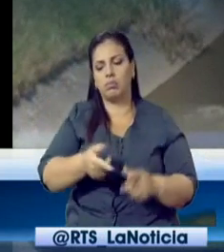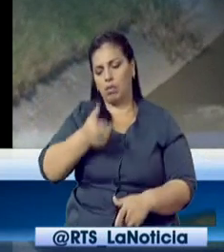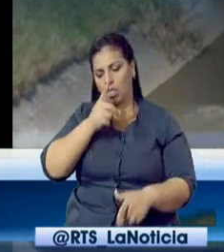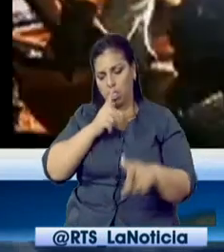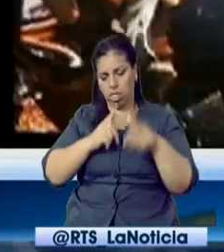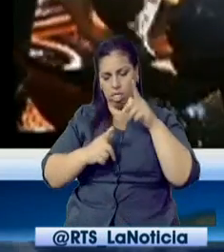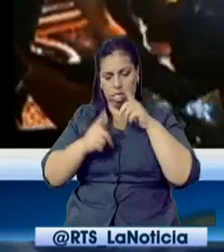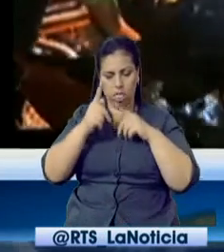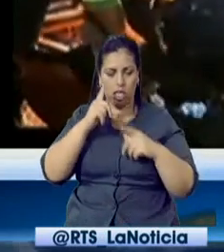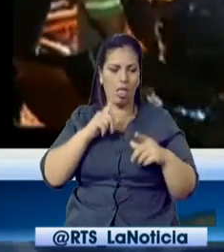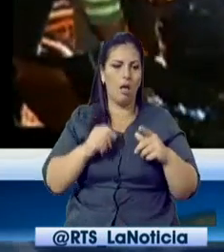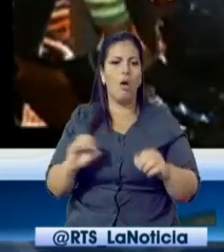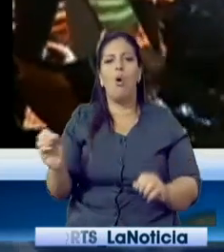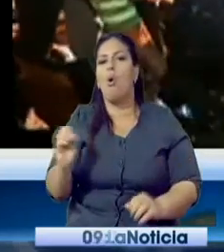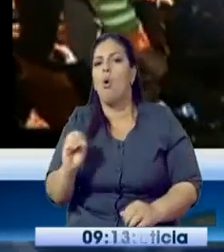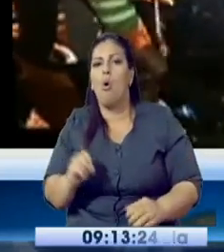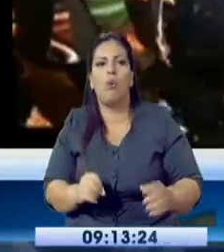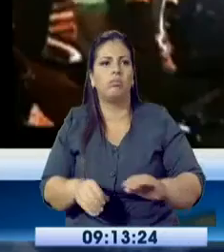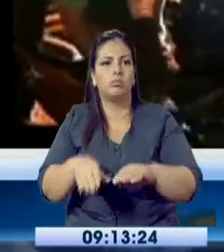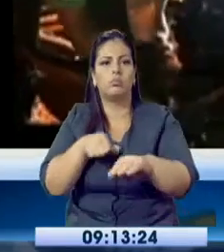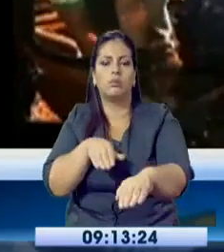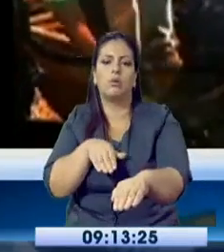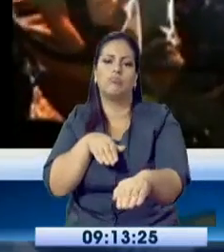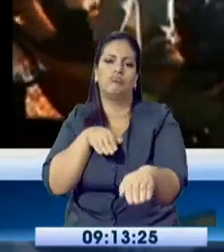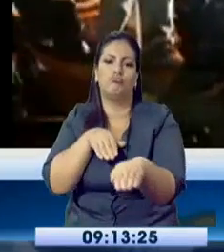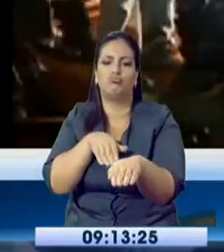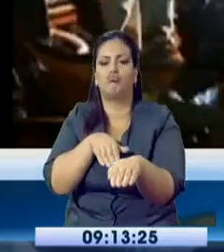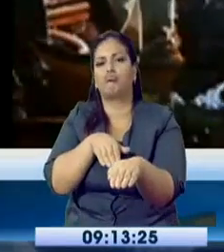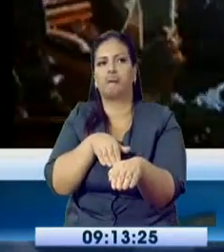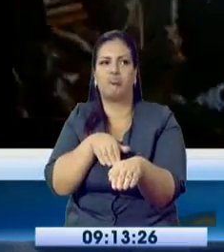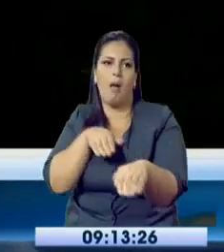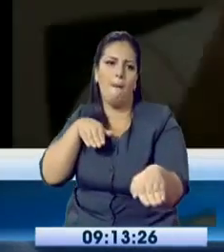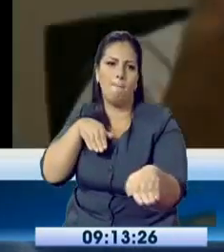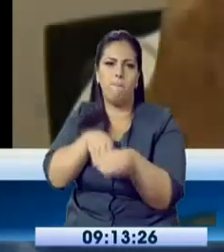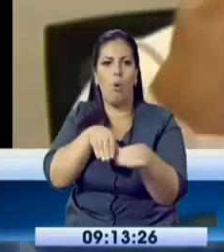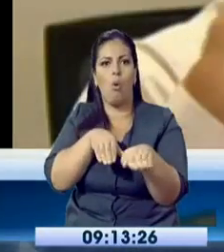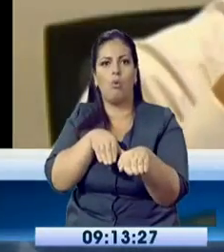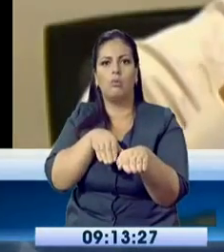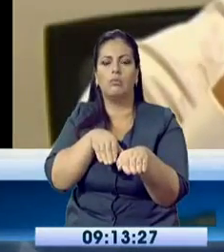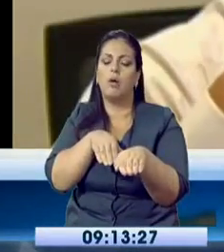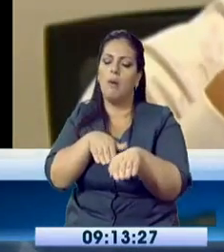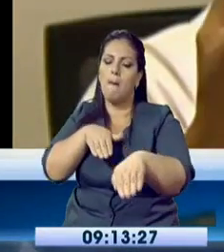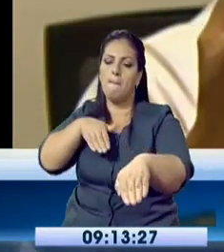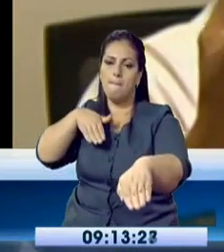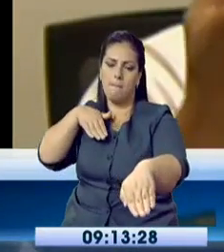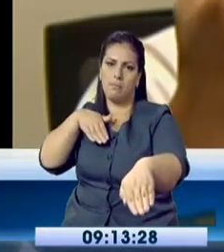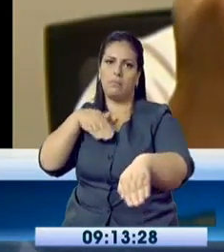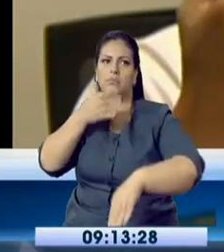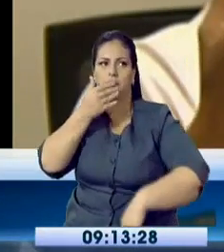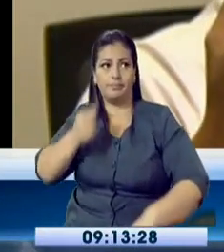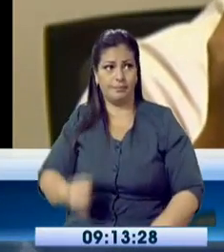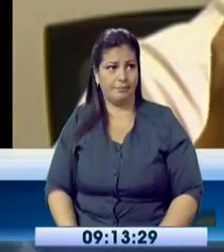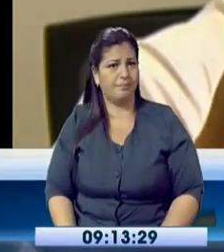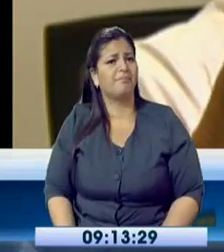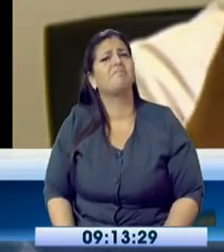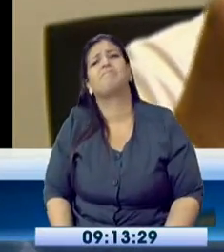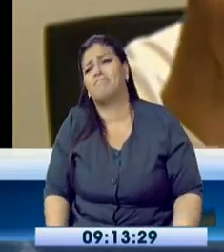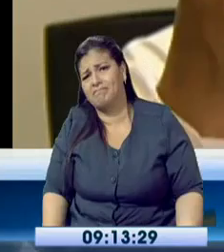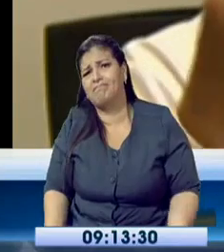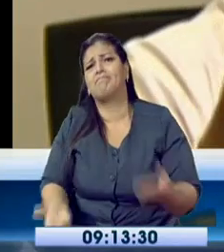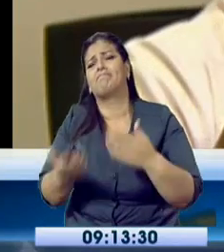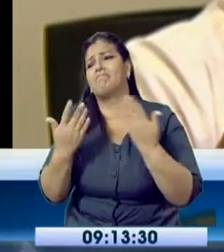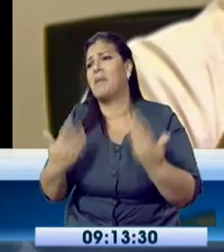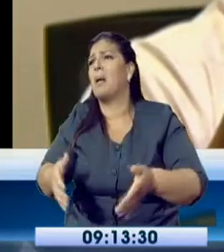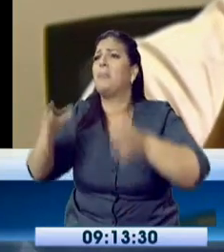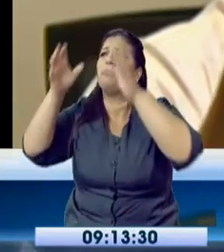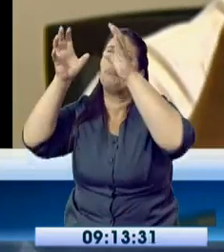prudencial. En todas, la responsabilidad es del conductor. Nosotros podemos poner cámaras fotomultadoras, puedes